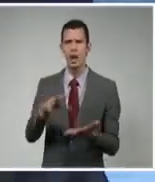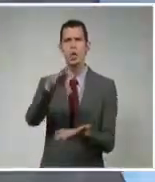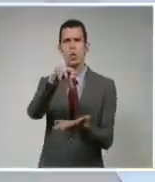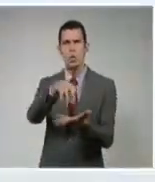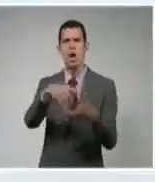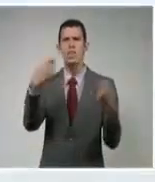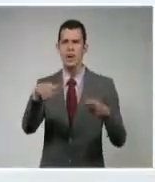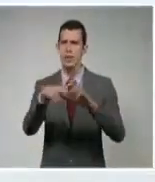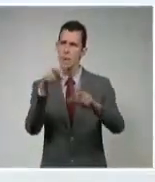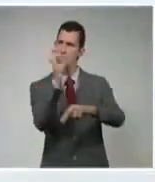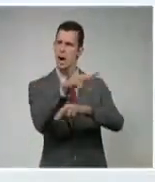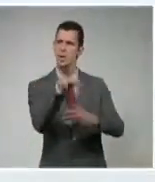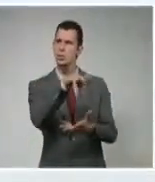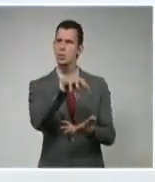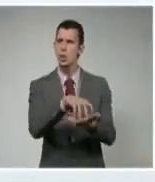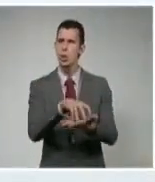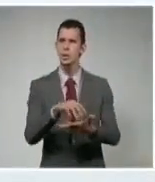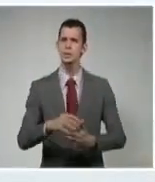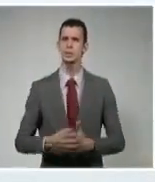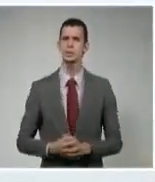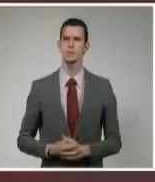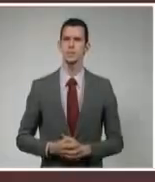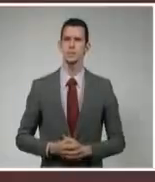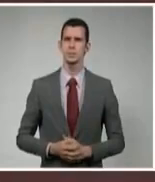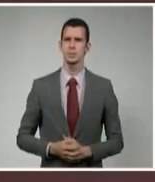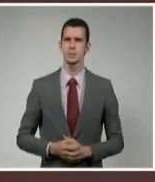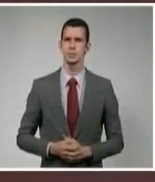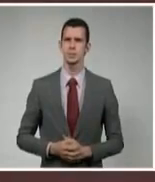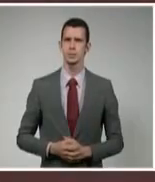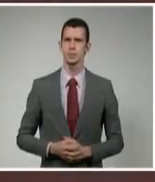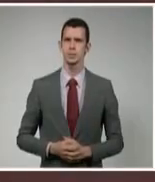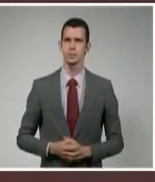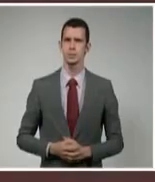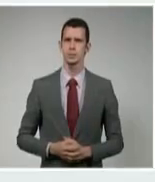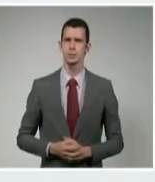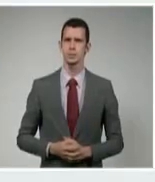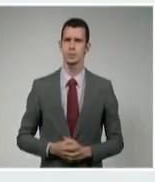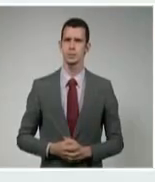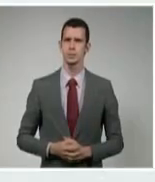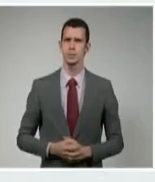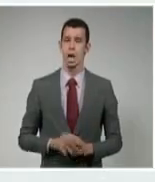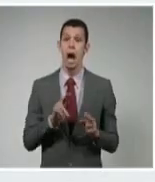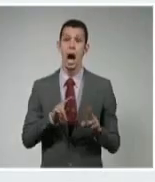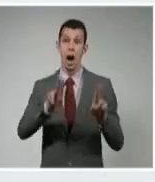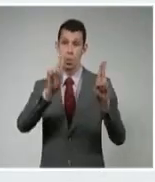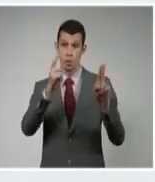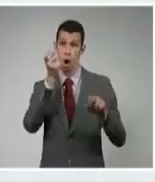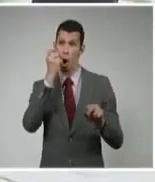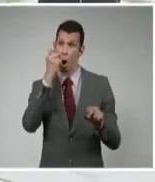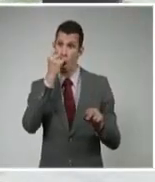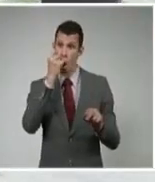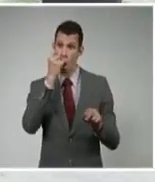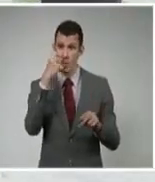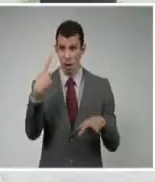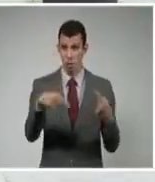Adelante. Este joven está mencionando la Plaza Pedro Agustín Pérez. Ahí es donde le entregaron el